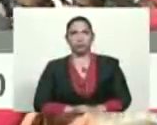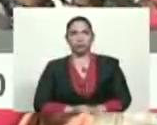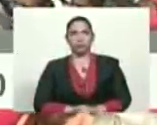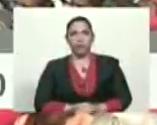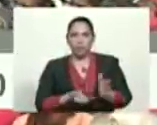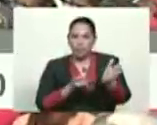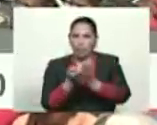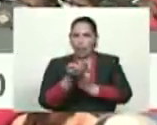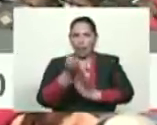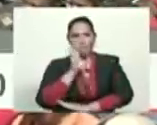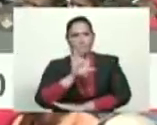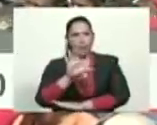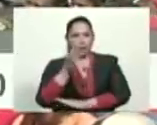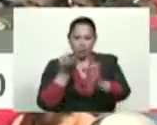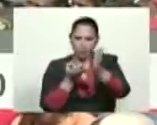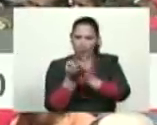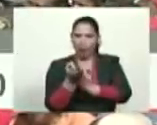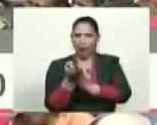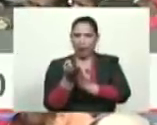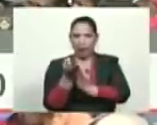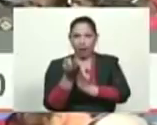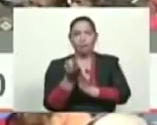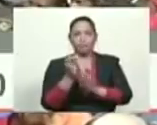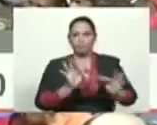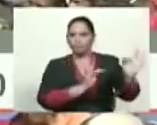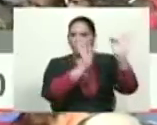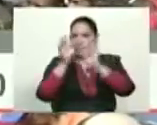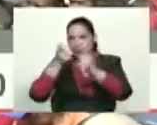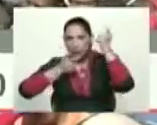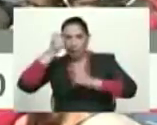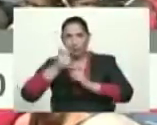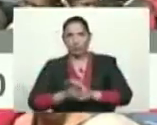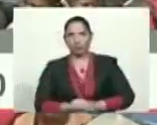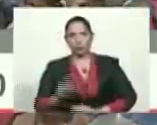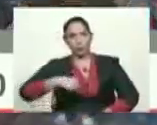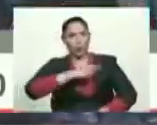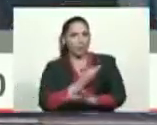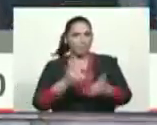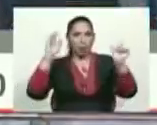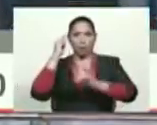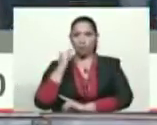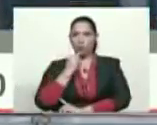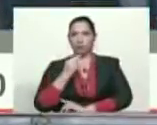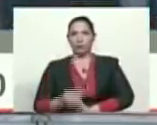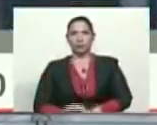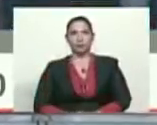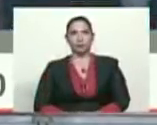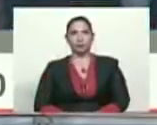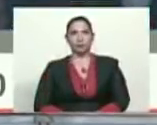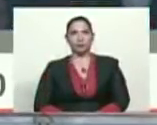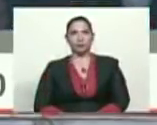la patria, leales al legado del comandante Chávez, de nuestro libertador Simón Bolívar.